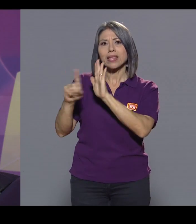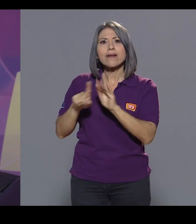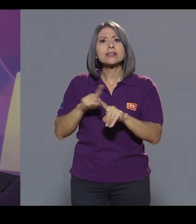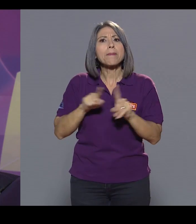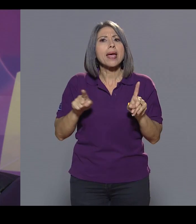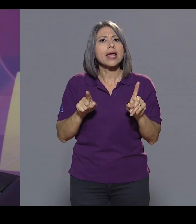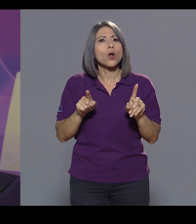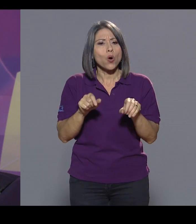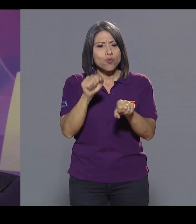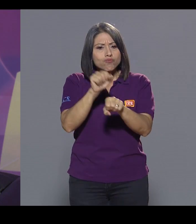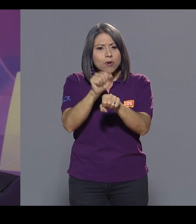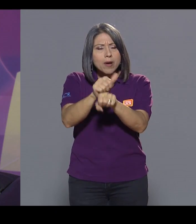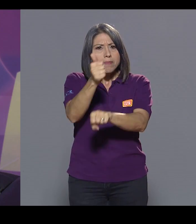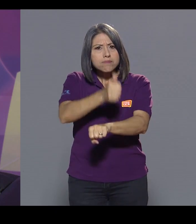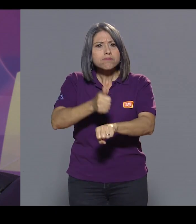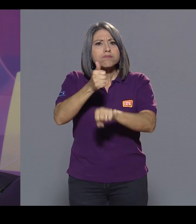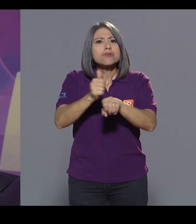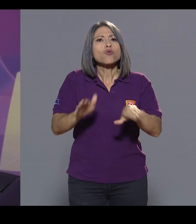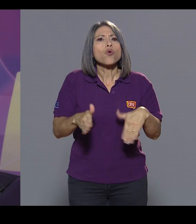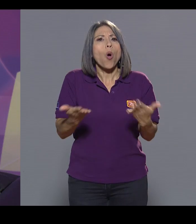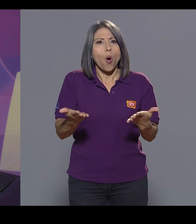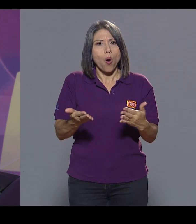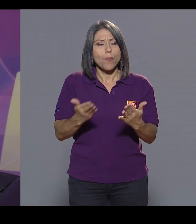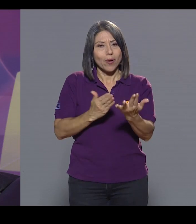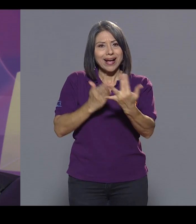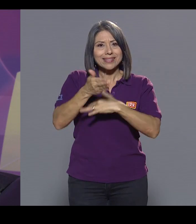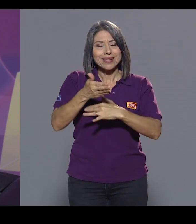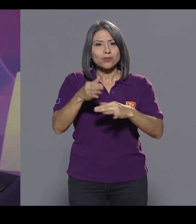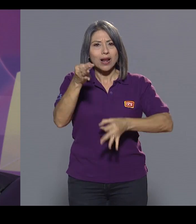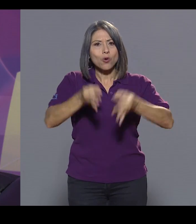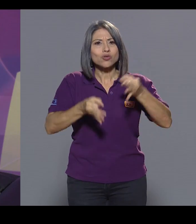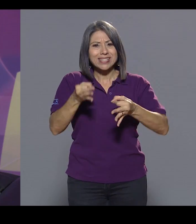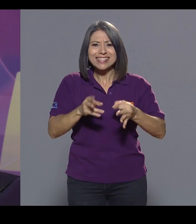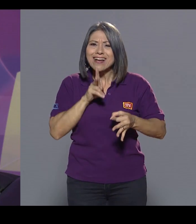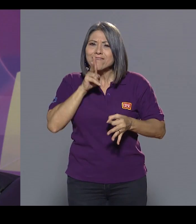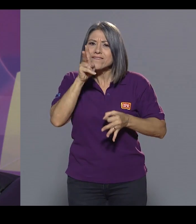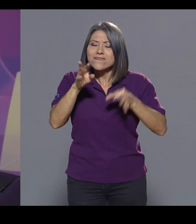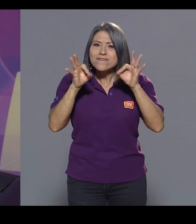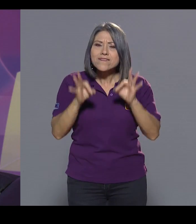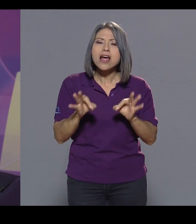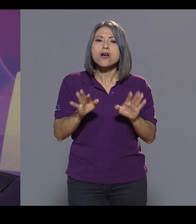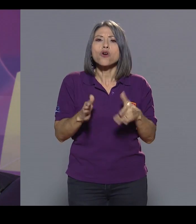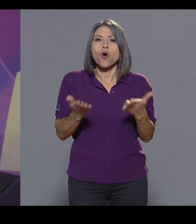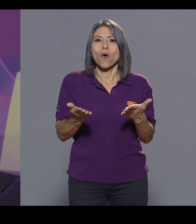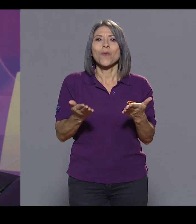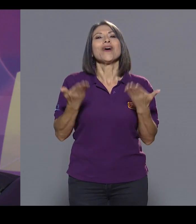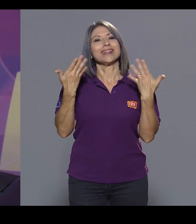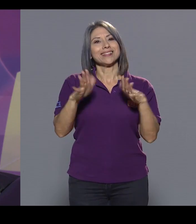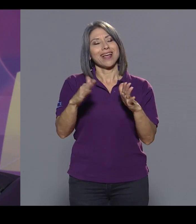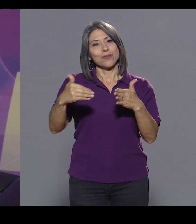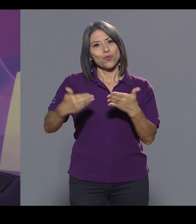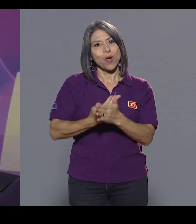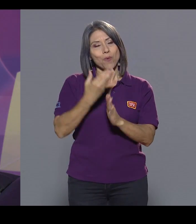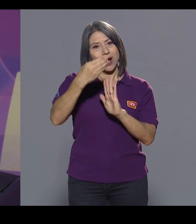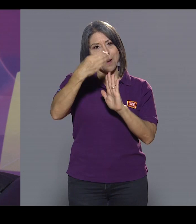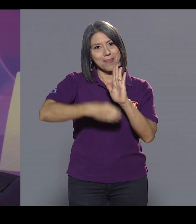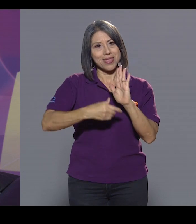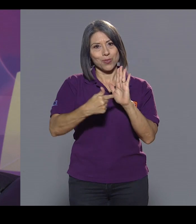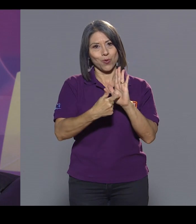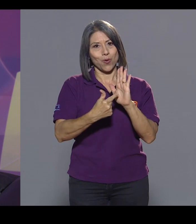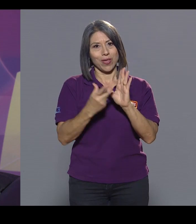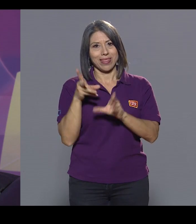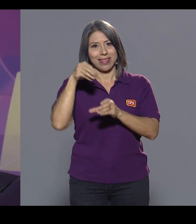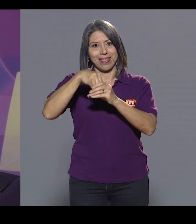materializarlo, cómo operativizar ese acceso a la justicia, justamente ese nuevo capítulo nos